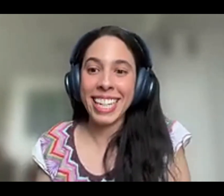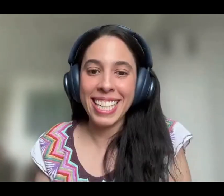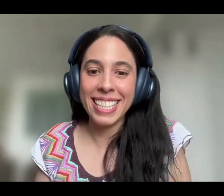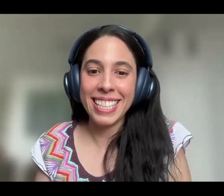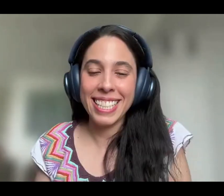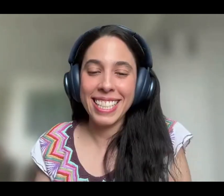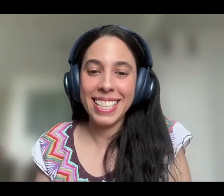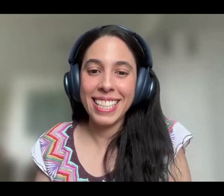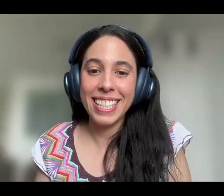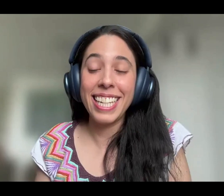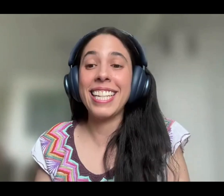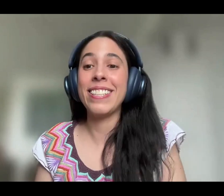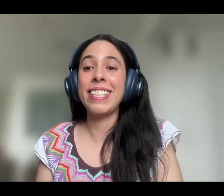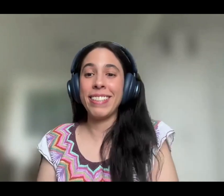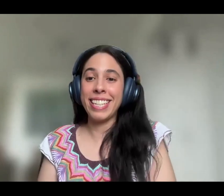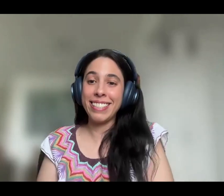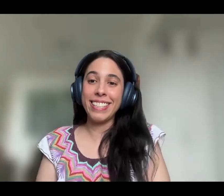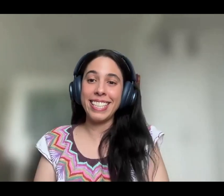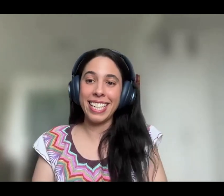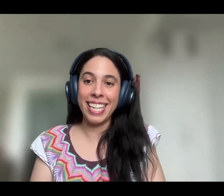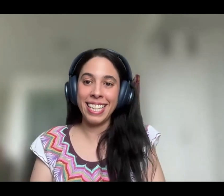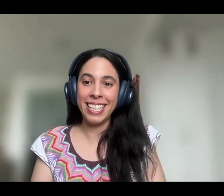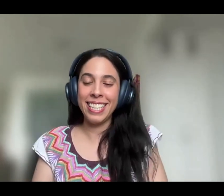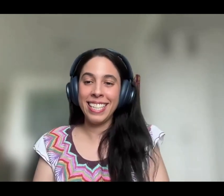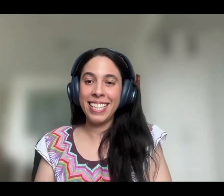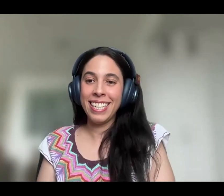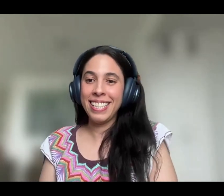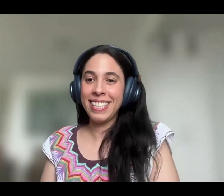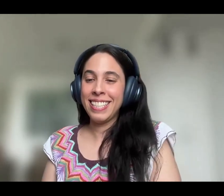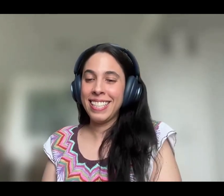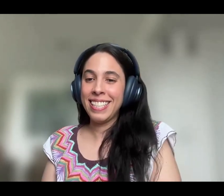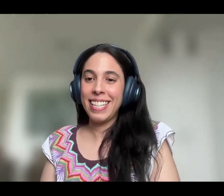Bellísima, gracias. Qué lindo también que estuviste aquí.